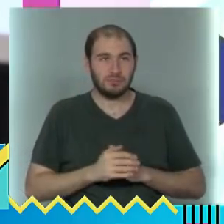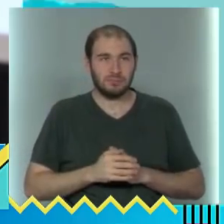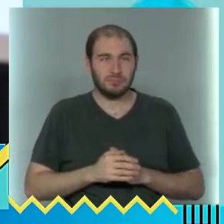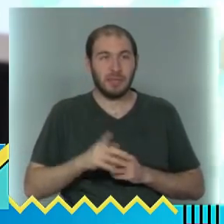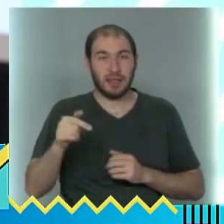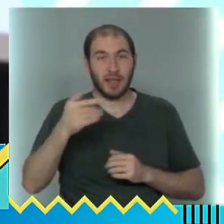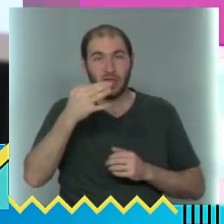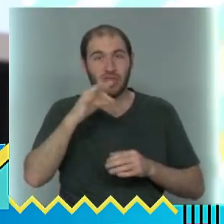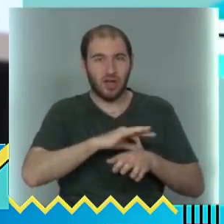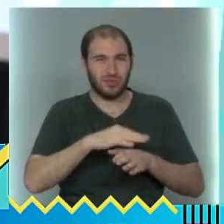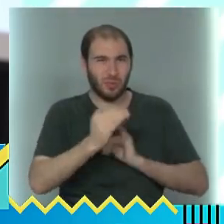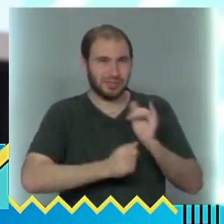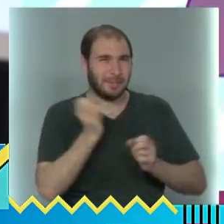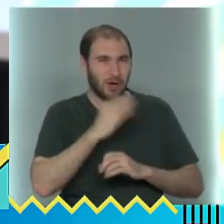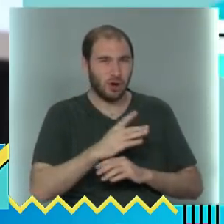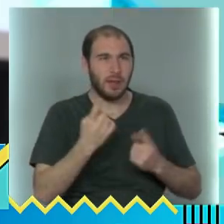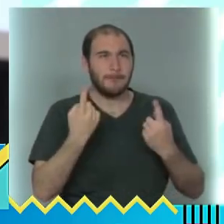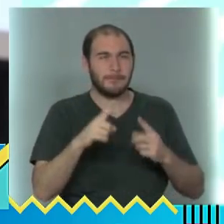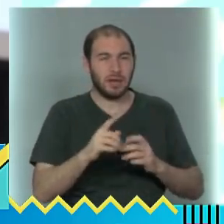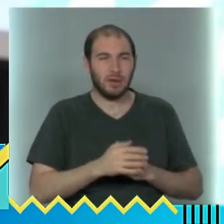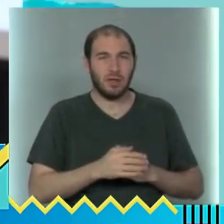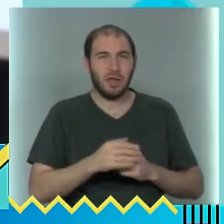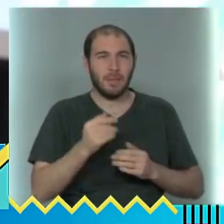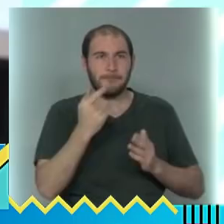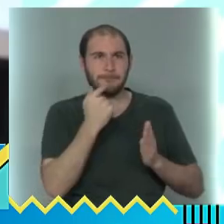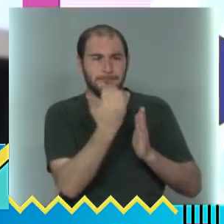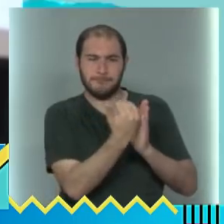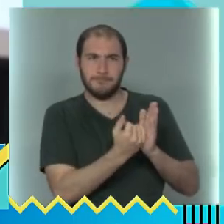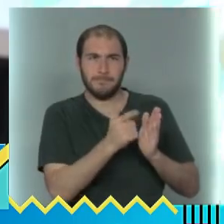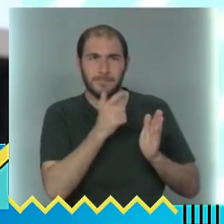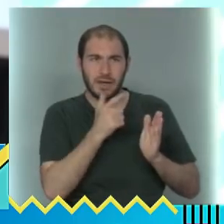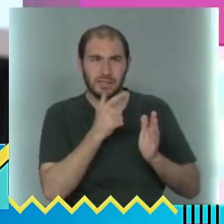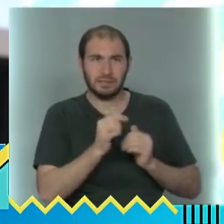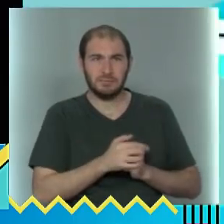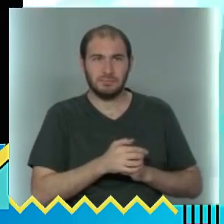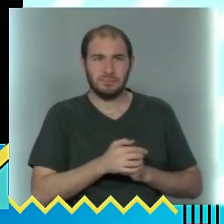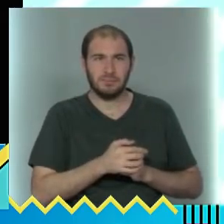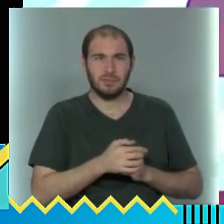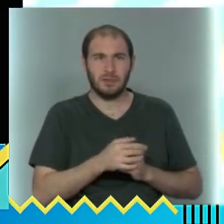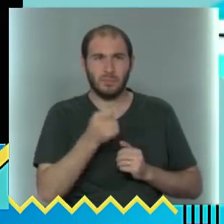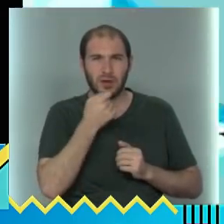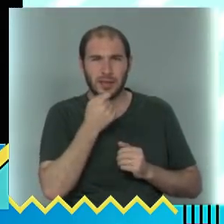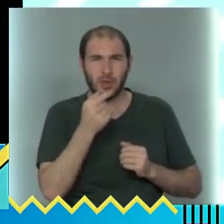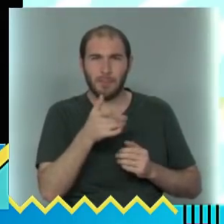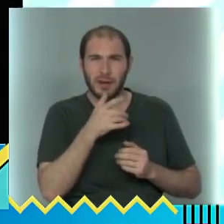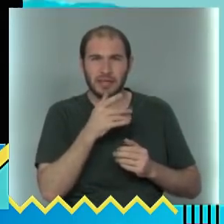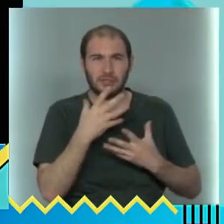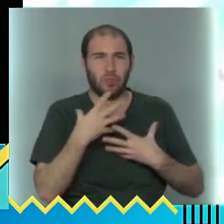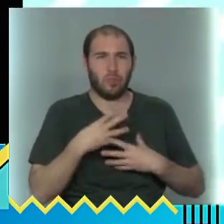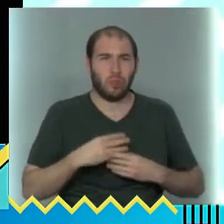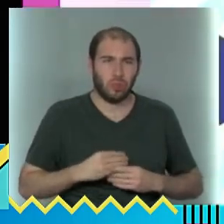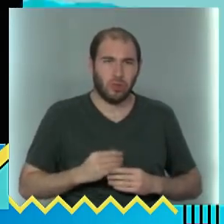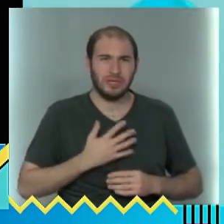lo mejor el doctor lo va a explicar mejor, pero que ser uno de los indicadores, él A ver, entrar como en un estado depresivo